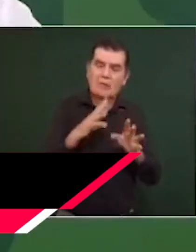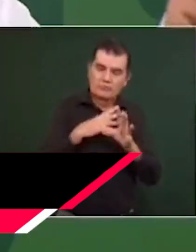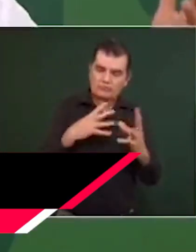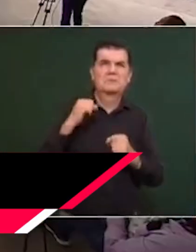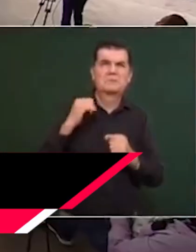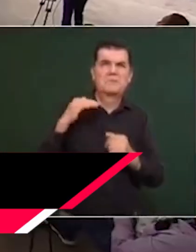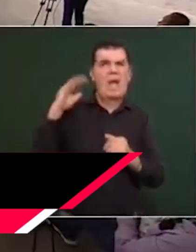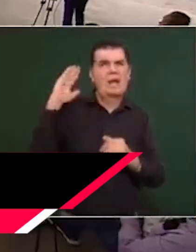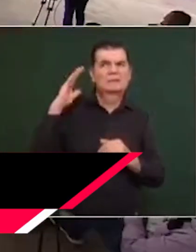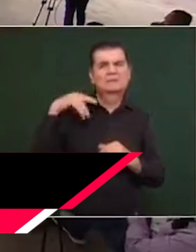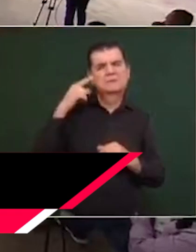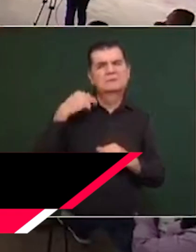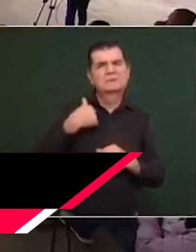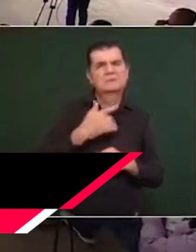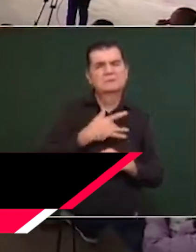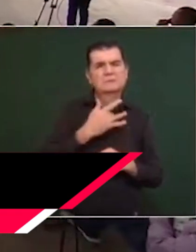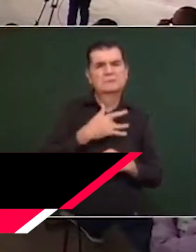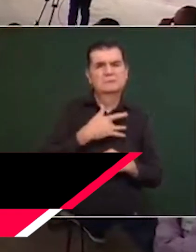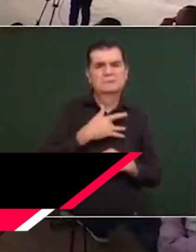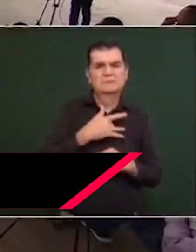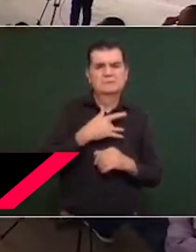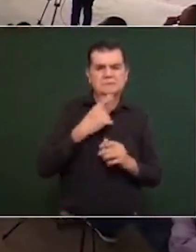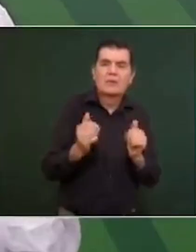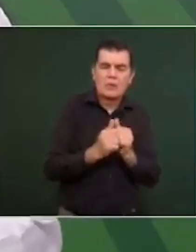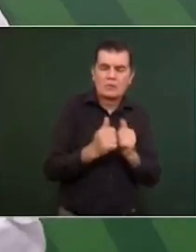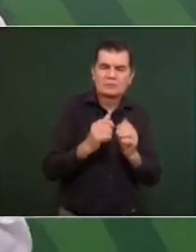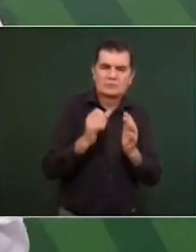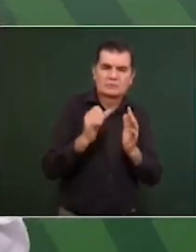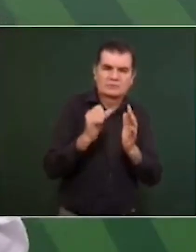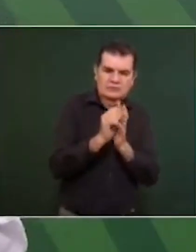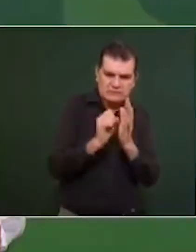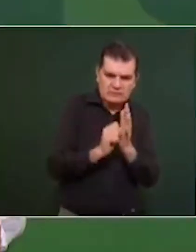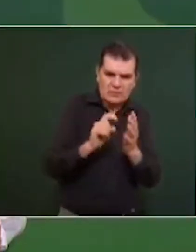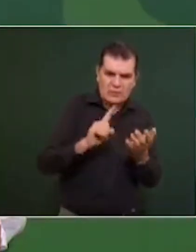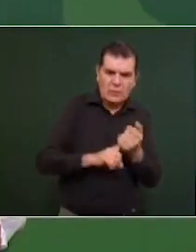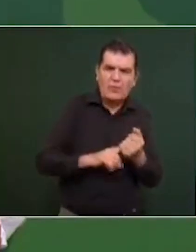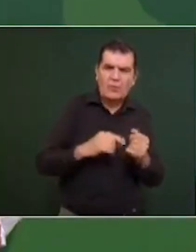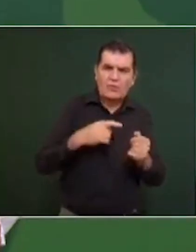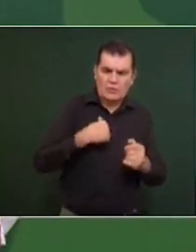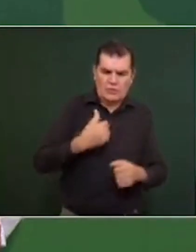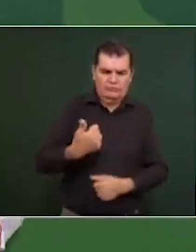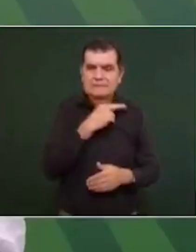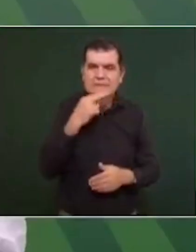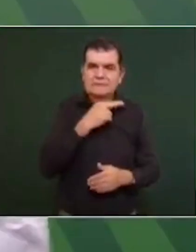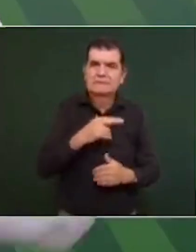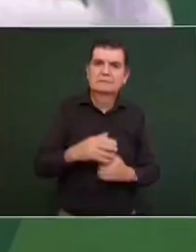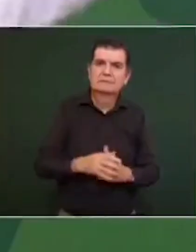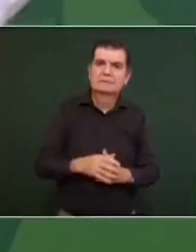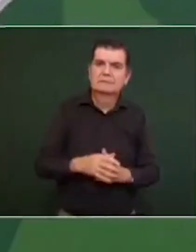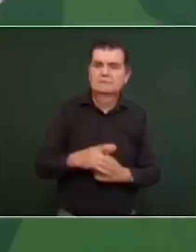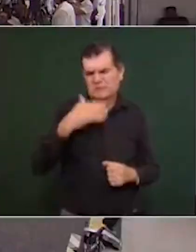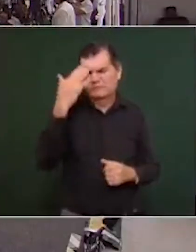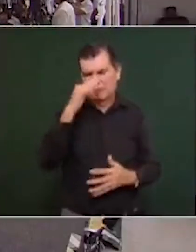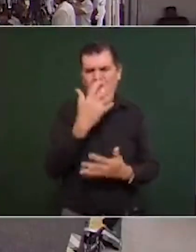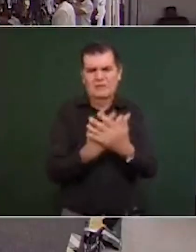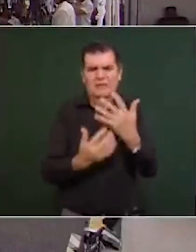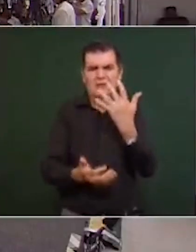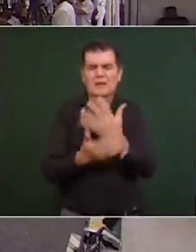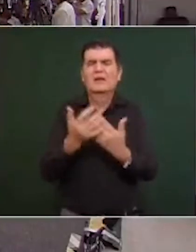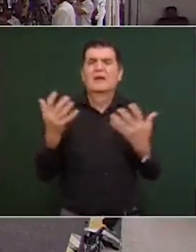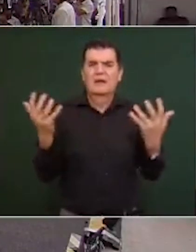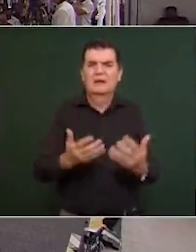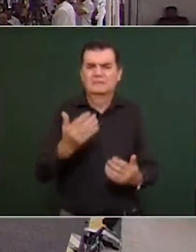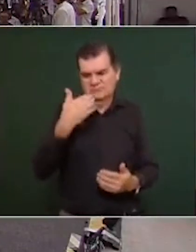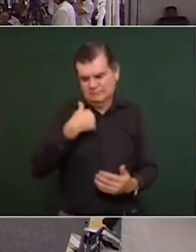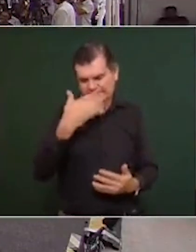participación de todos, con un sistema de autoconstrucción. Imagínense, el gobierno